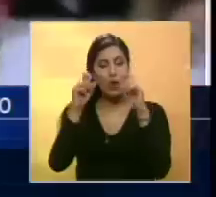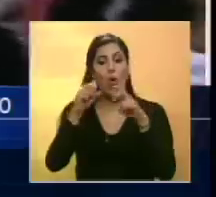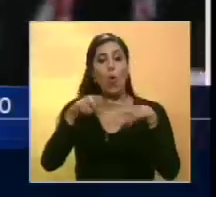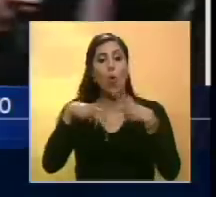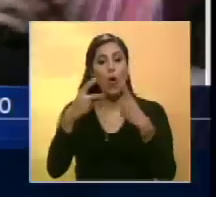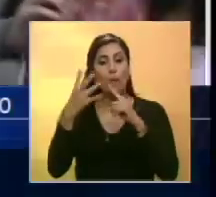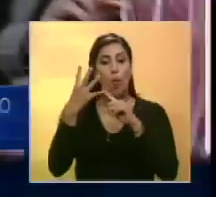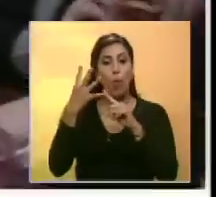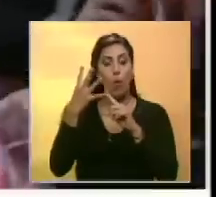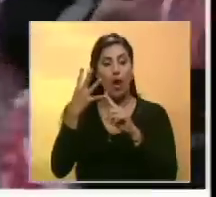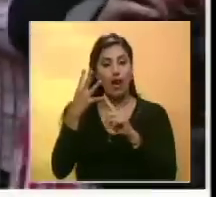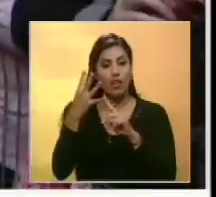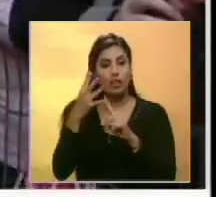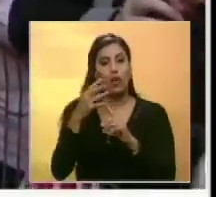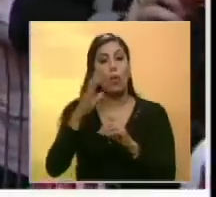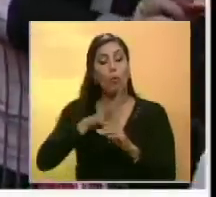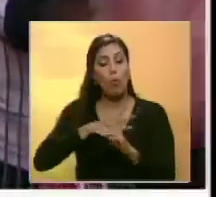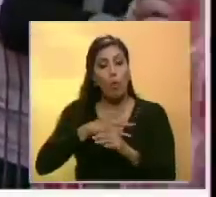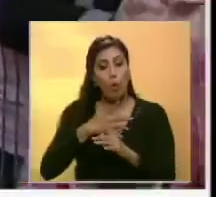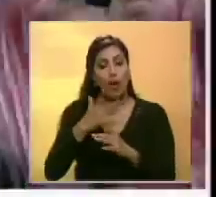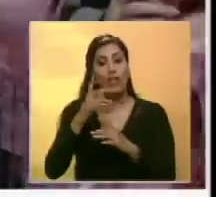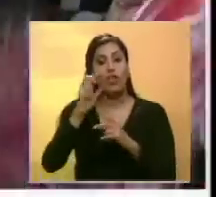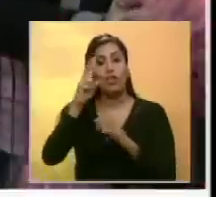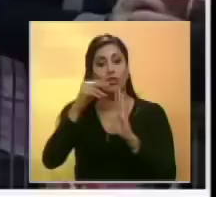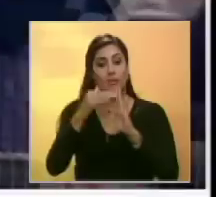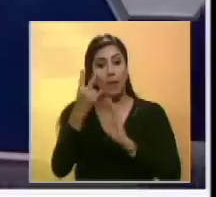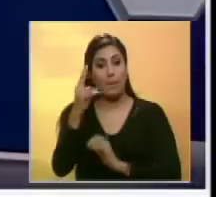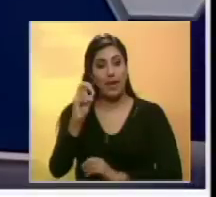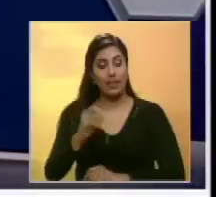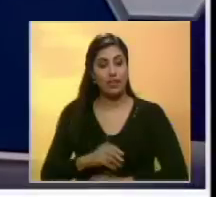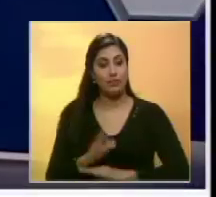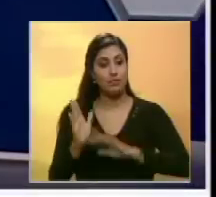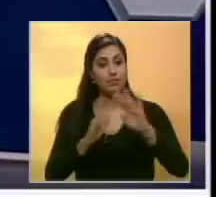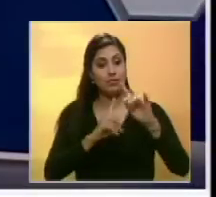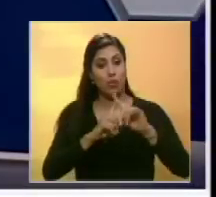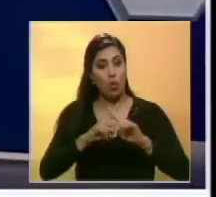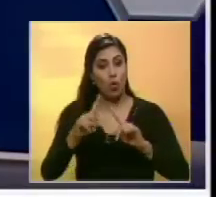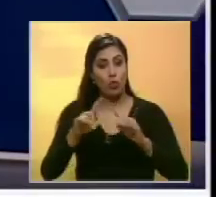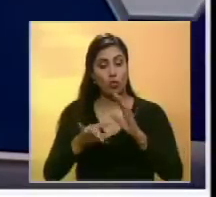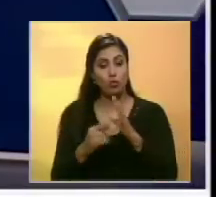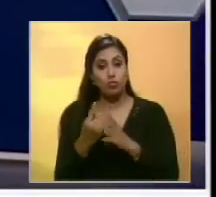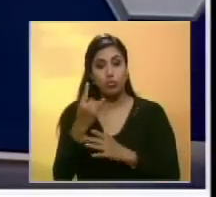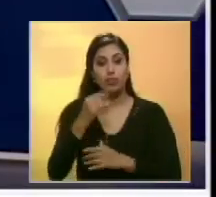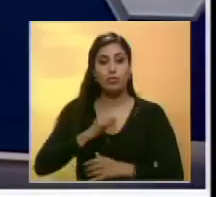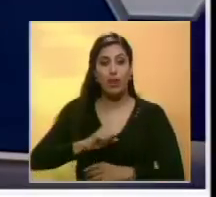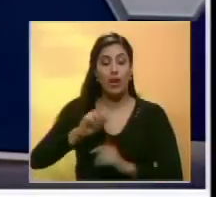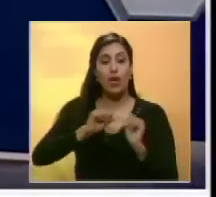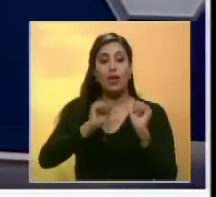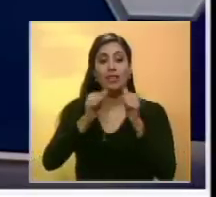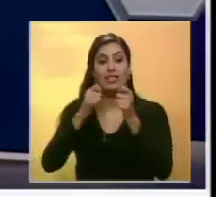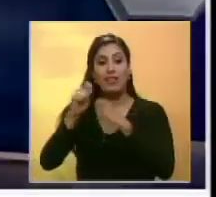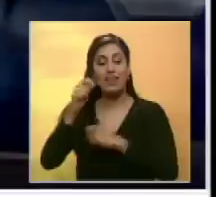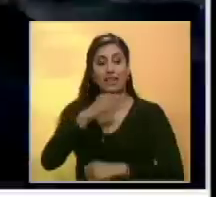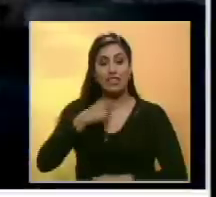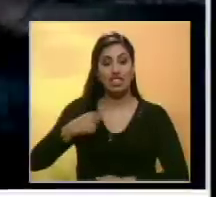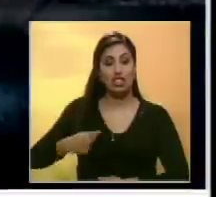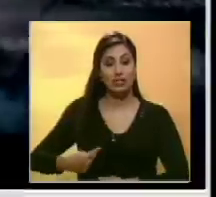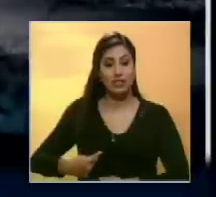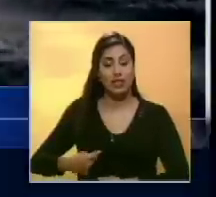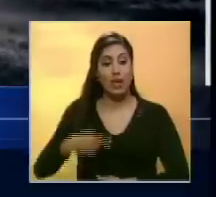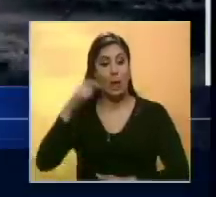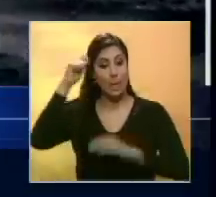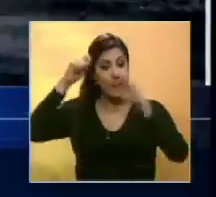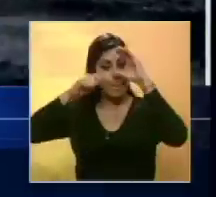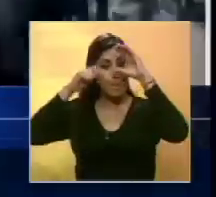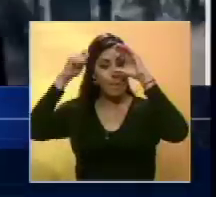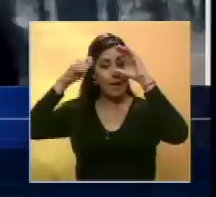una 4ª entrega posiblemente para el 2020. Y seguimos con El Renacido, que será proyectada en China. La